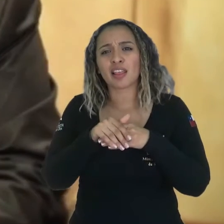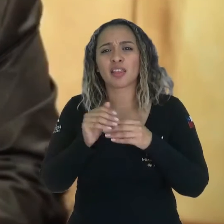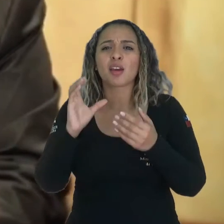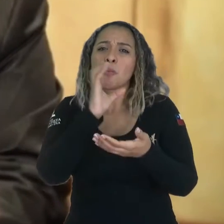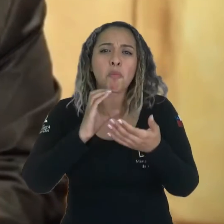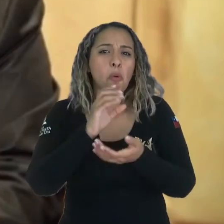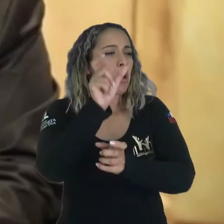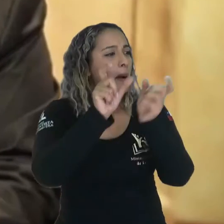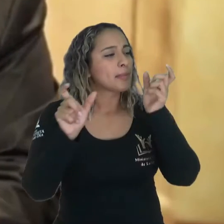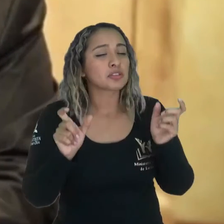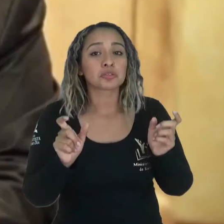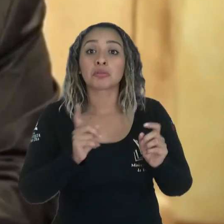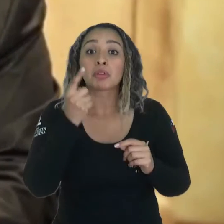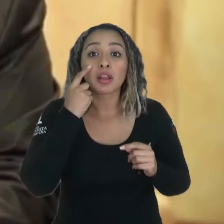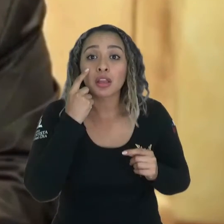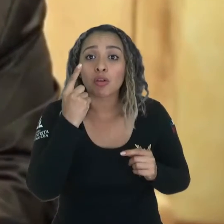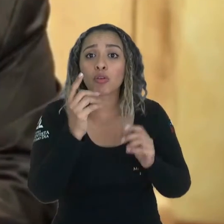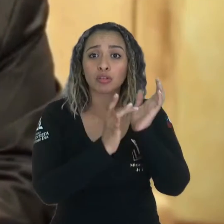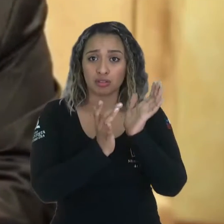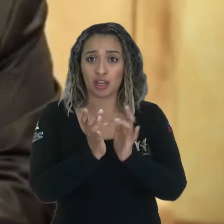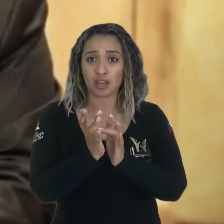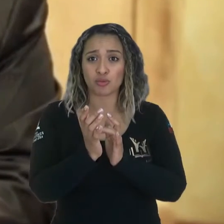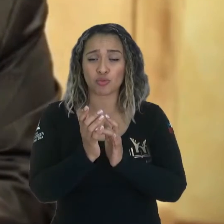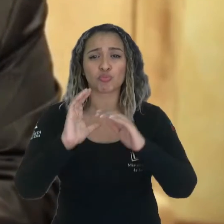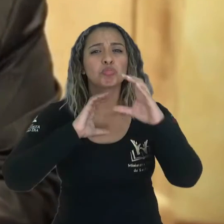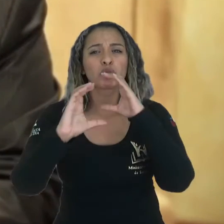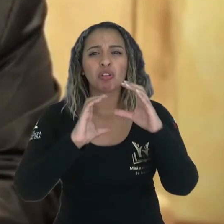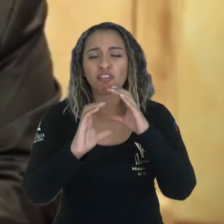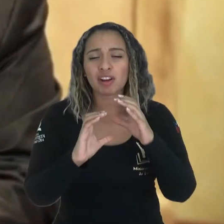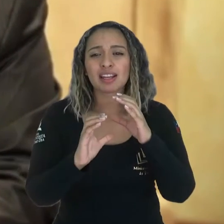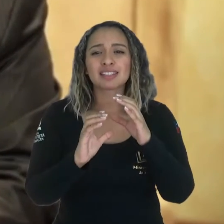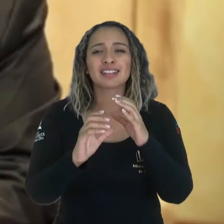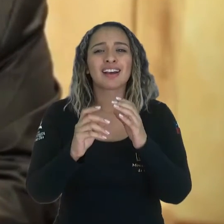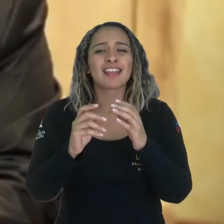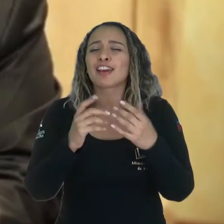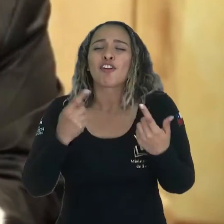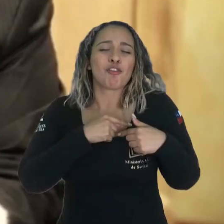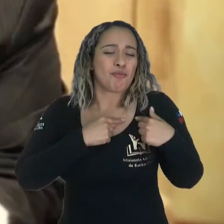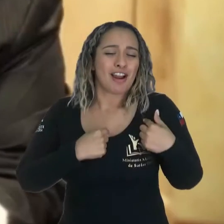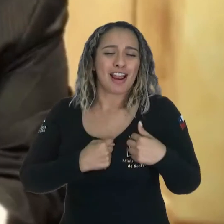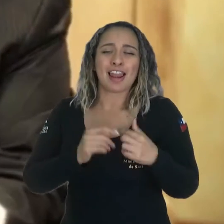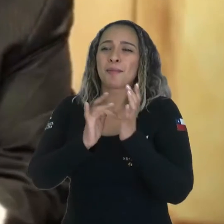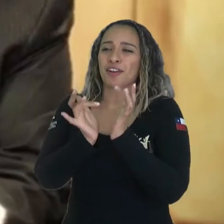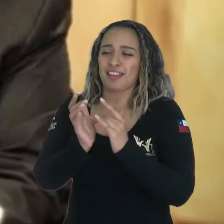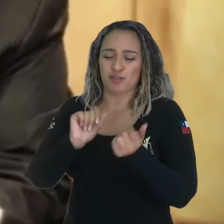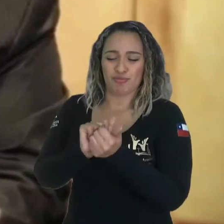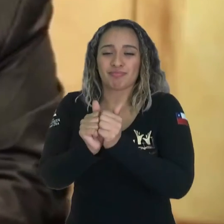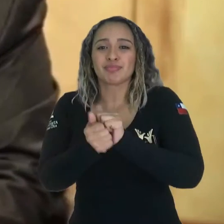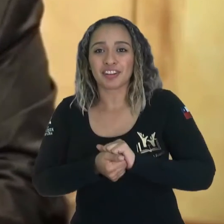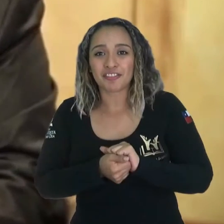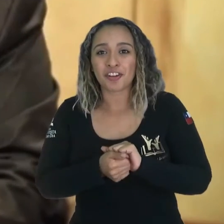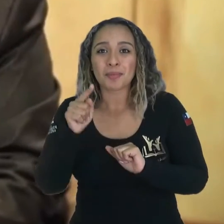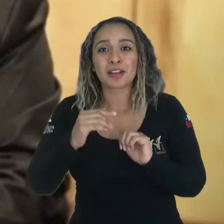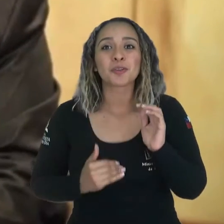busca personas que no conocen a Jesucristo háblales del amor transformador de Jesús y crece en tu